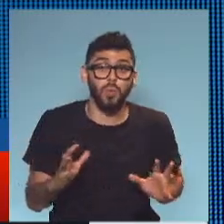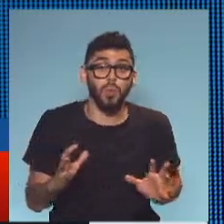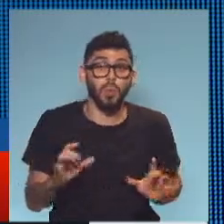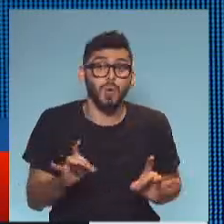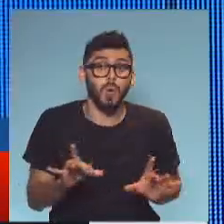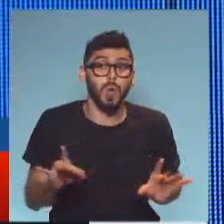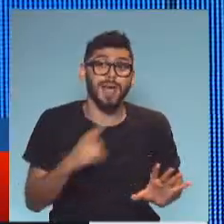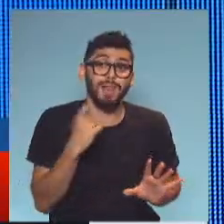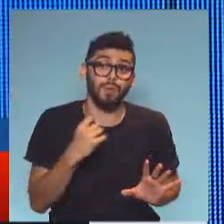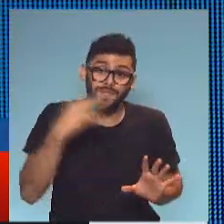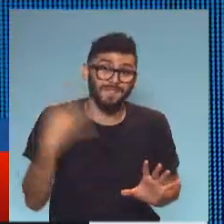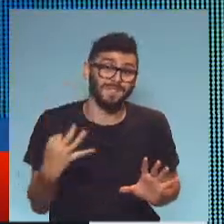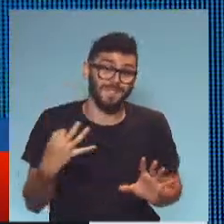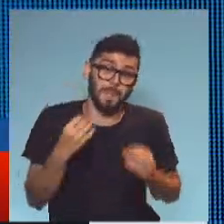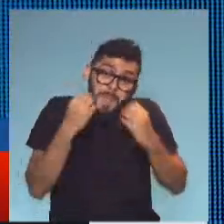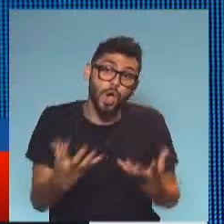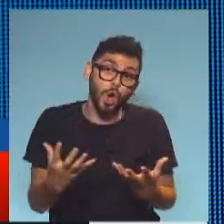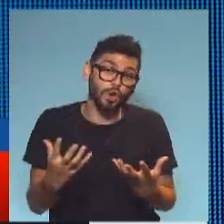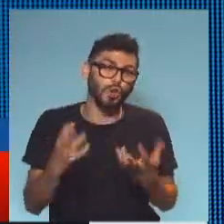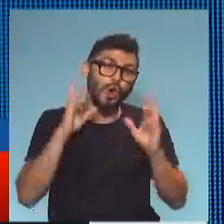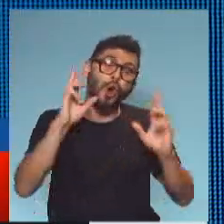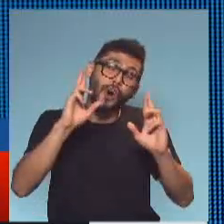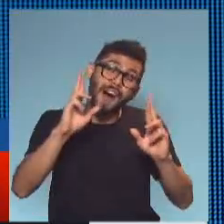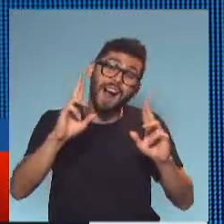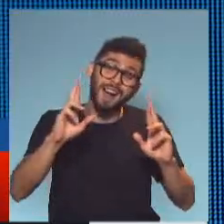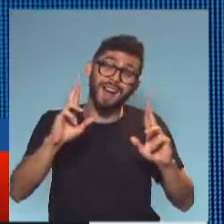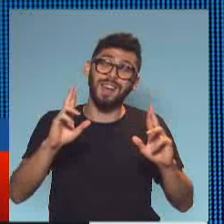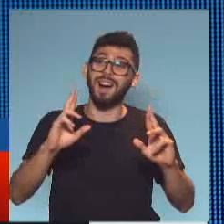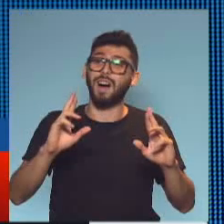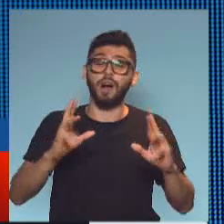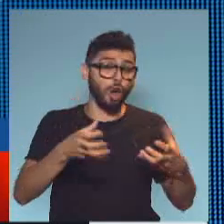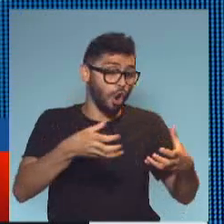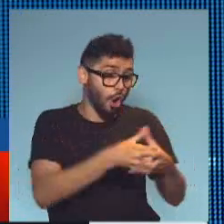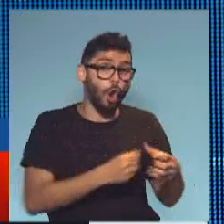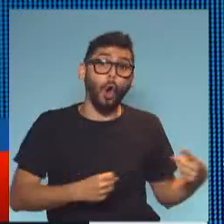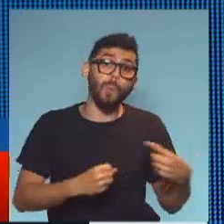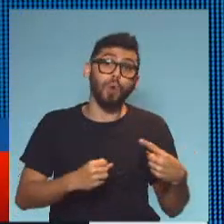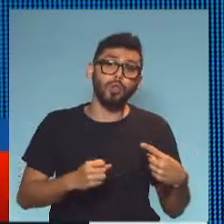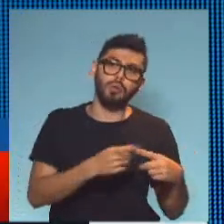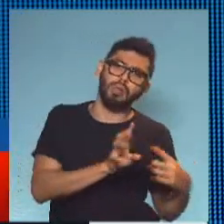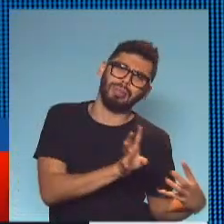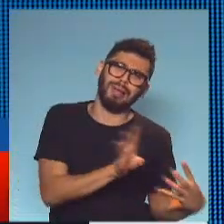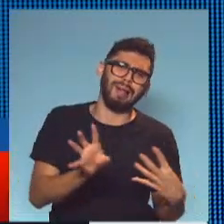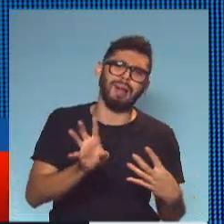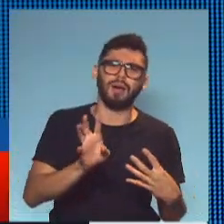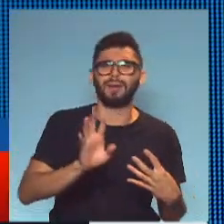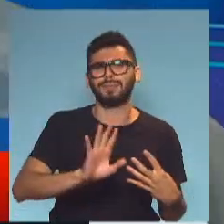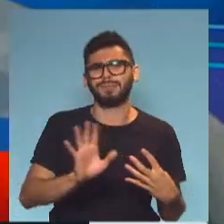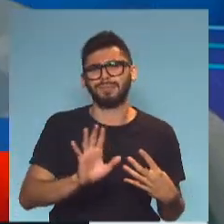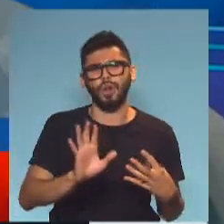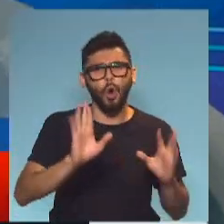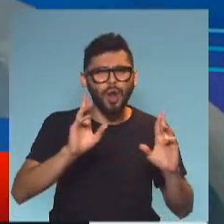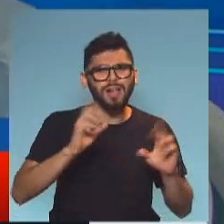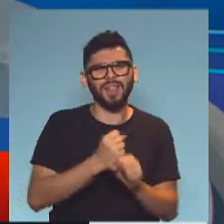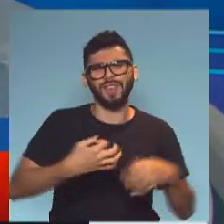esta pandemia. Así que ojalá no encontremos en algún momento una oposición que esté dispuesta a trabajar en ese sentido. Debate